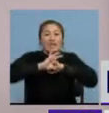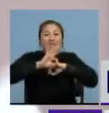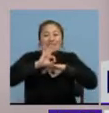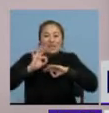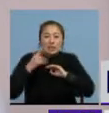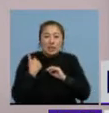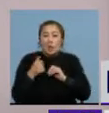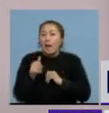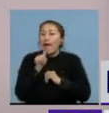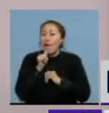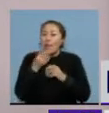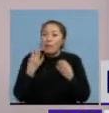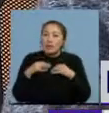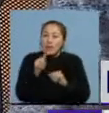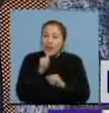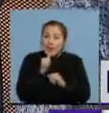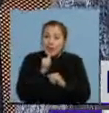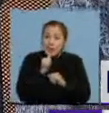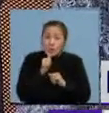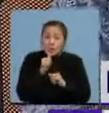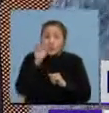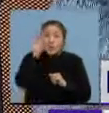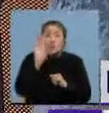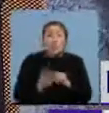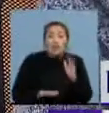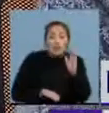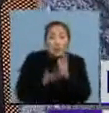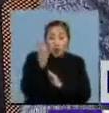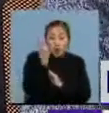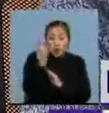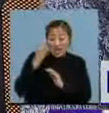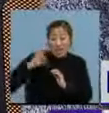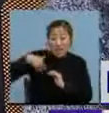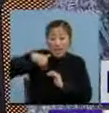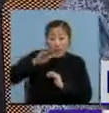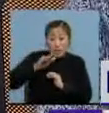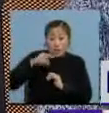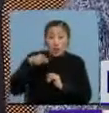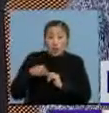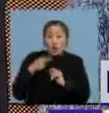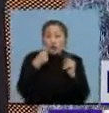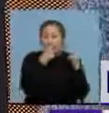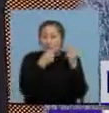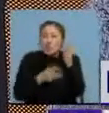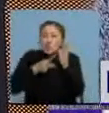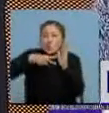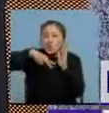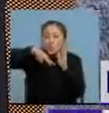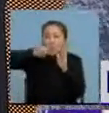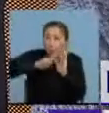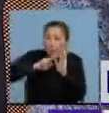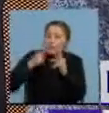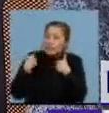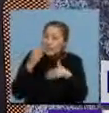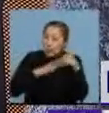en agua para completar el agua del agua pues solamente nos dos año y medio por ajuste de diferencia y por inversiones que también